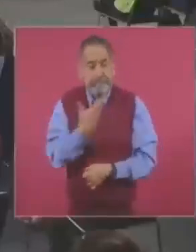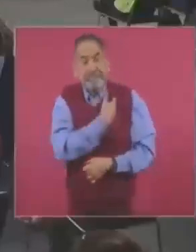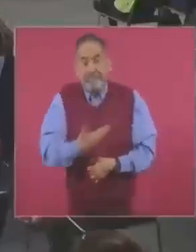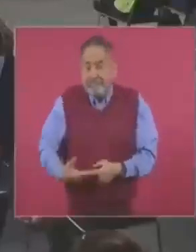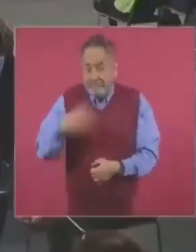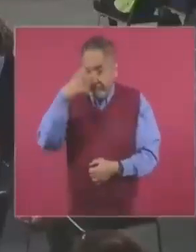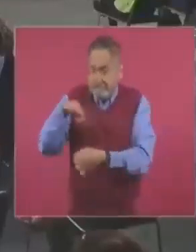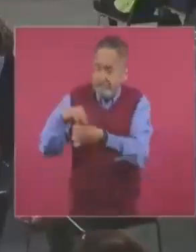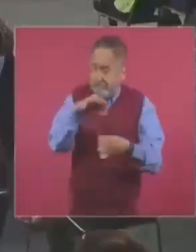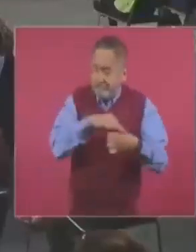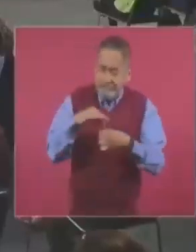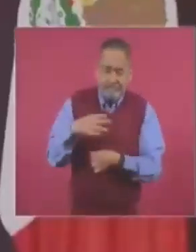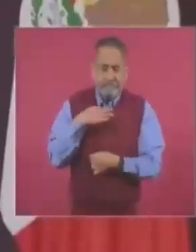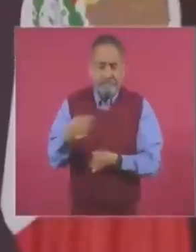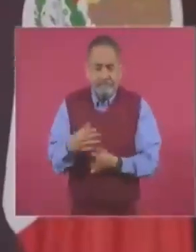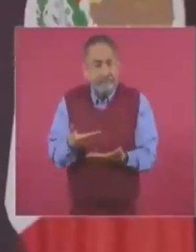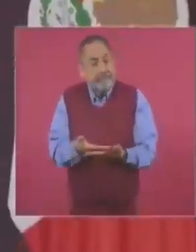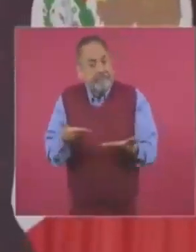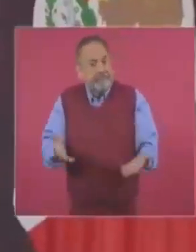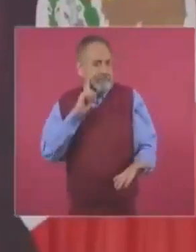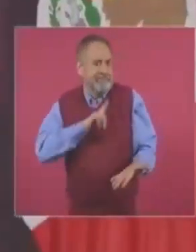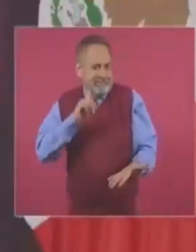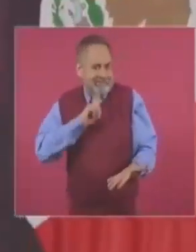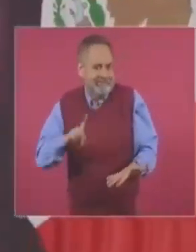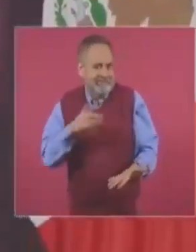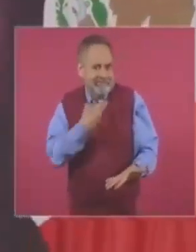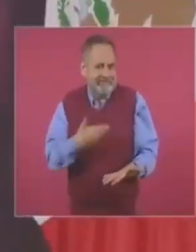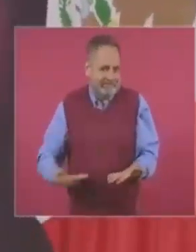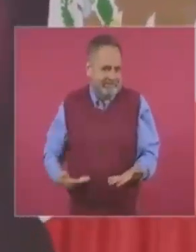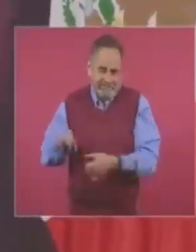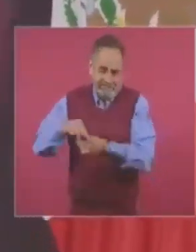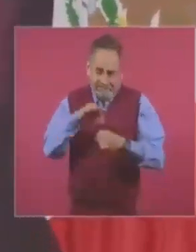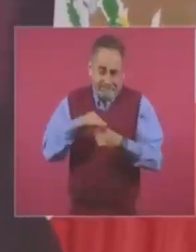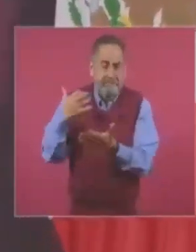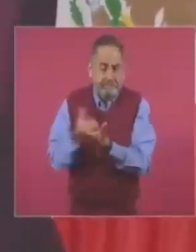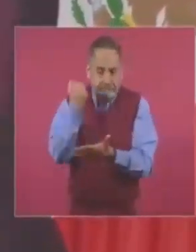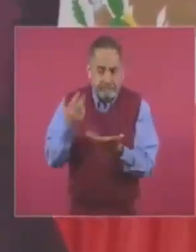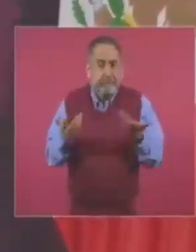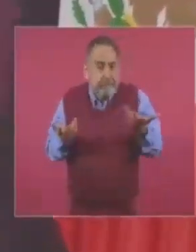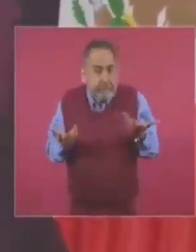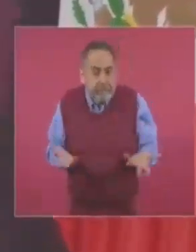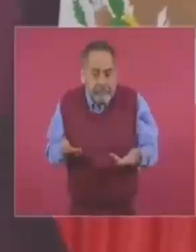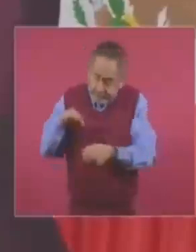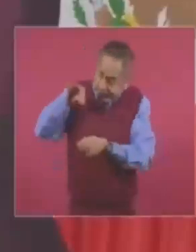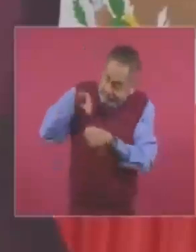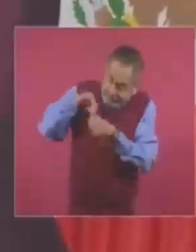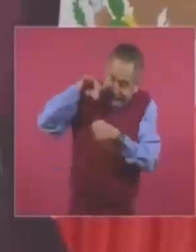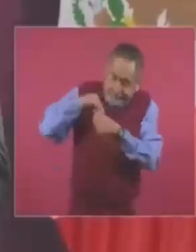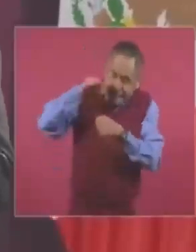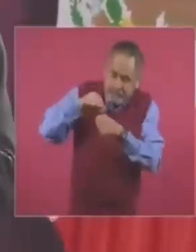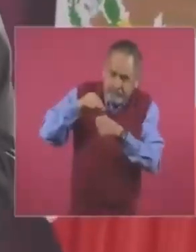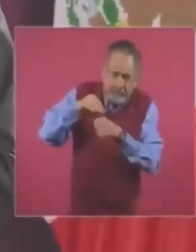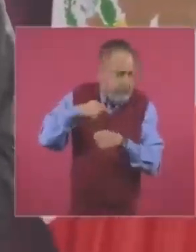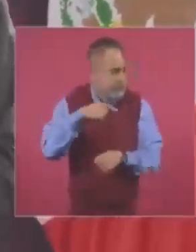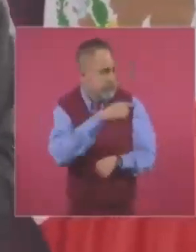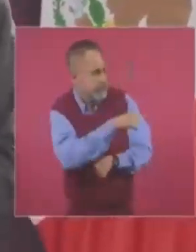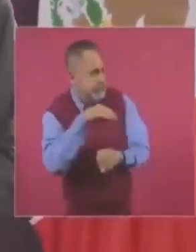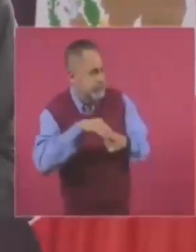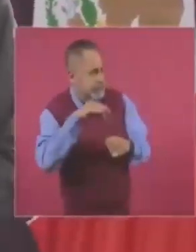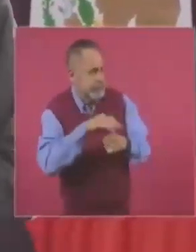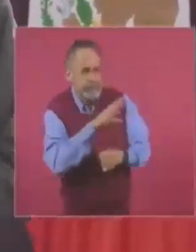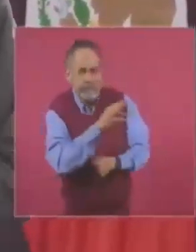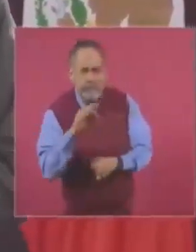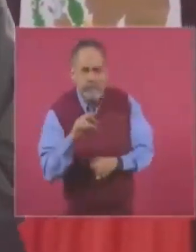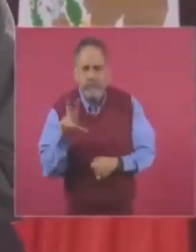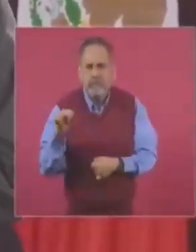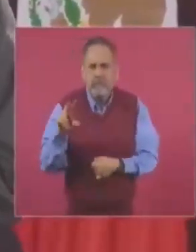la oposición que buscaba pues inflar la candidatura de Xóchitl Gálvez. Nuevamente en sintonía con la